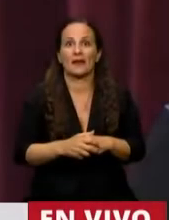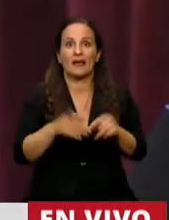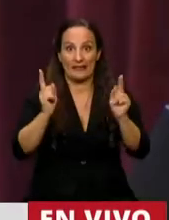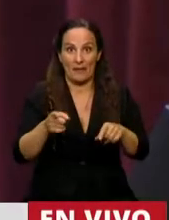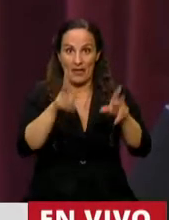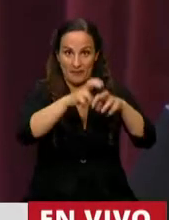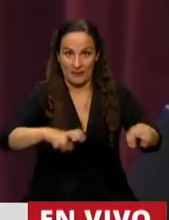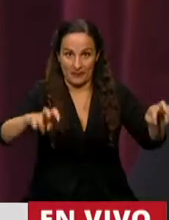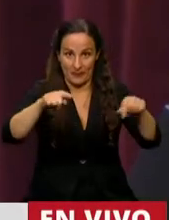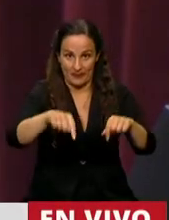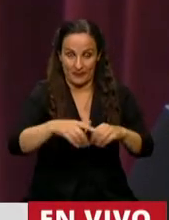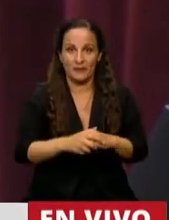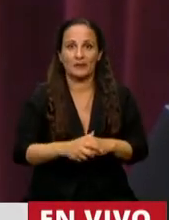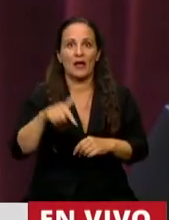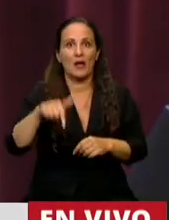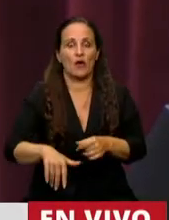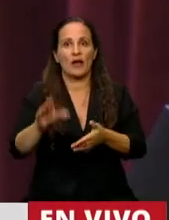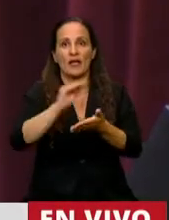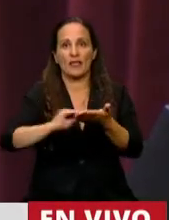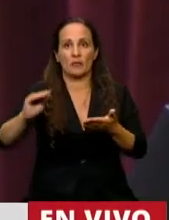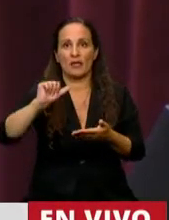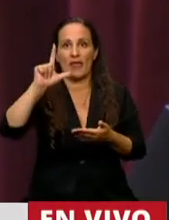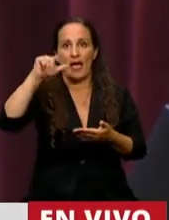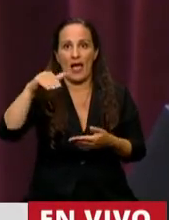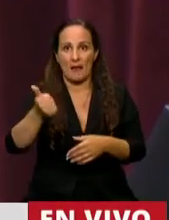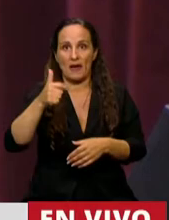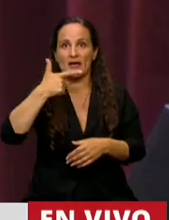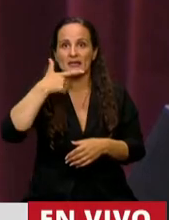Está en uso de la palabra la diputada Alma Zapag.